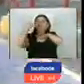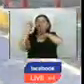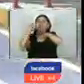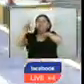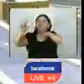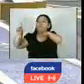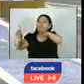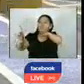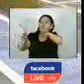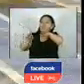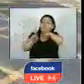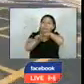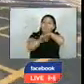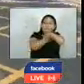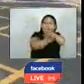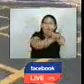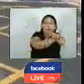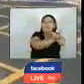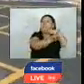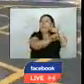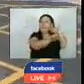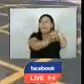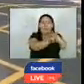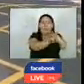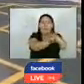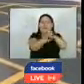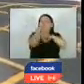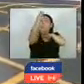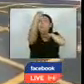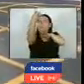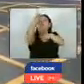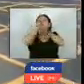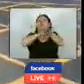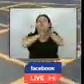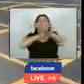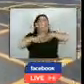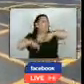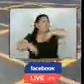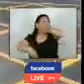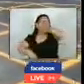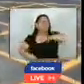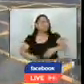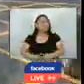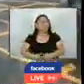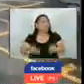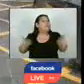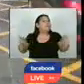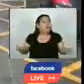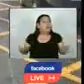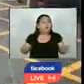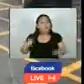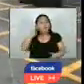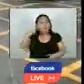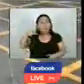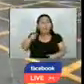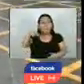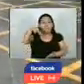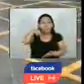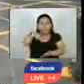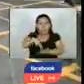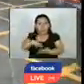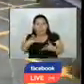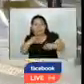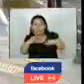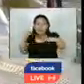persona pueda cruzar de forma segura y luego se activará la luz verde para que pueda continuar su marcha. Y así, cada vez que un peatón